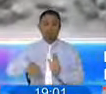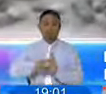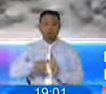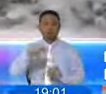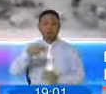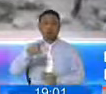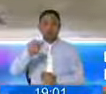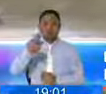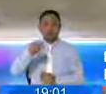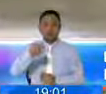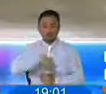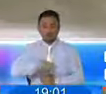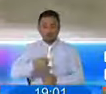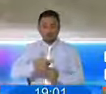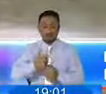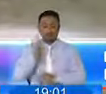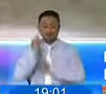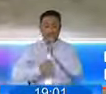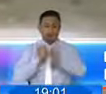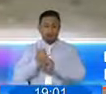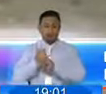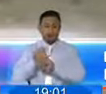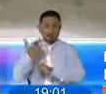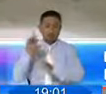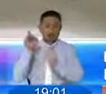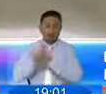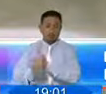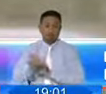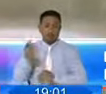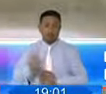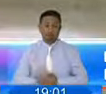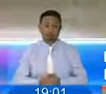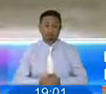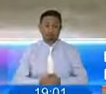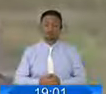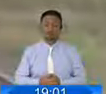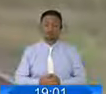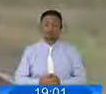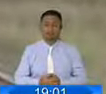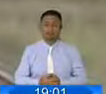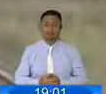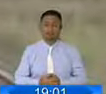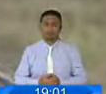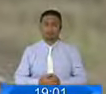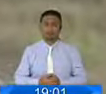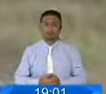Guamán, llevarán el caso a cortes internacionales. Informó Alison Corral.